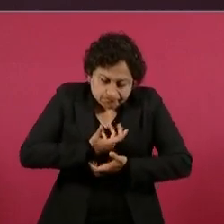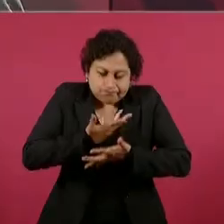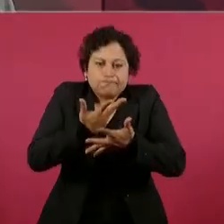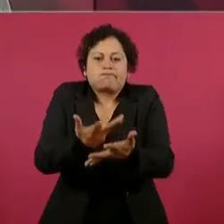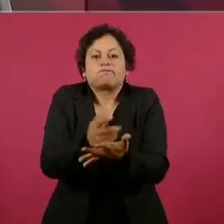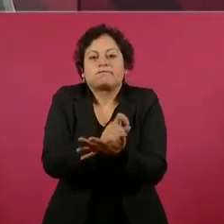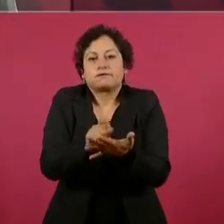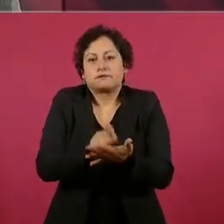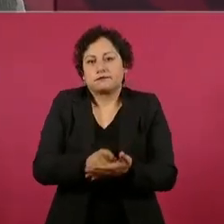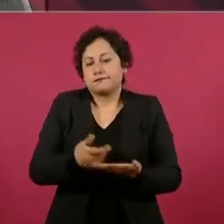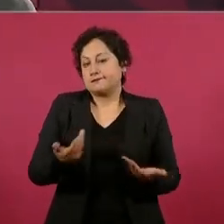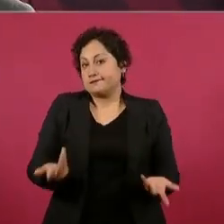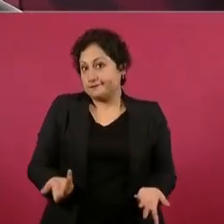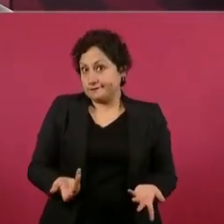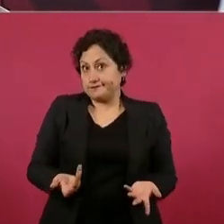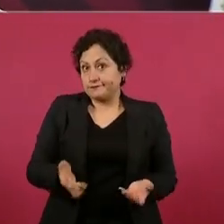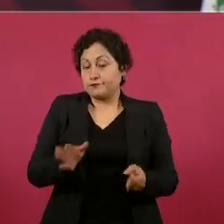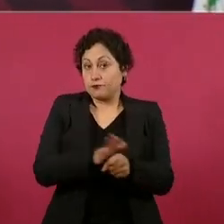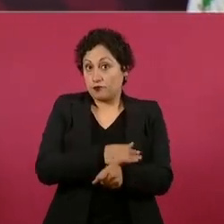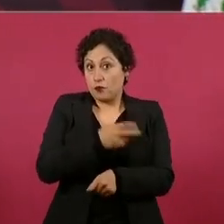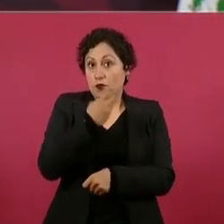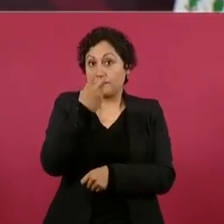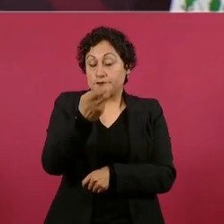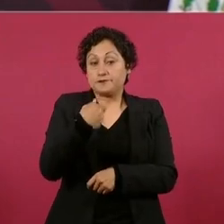a Claudia